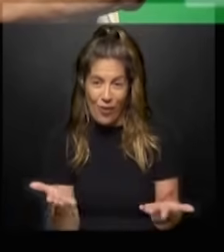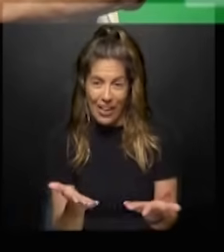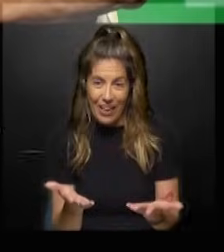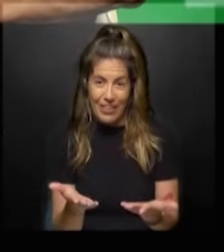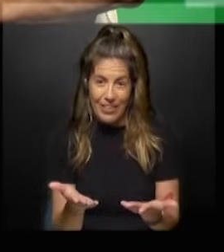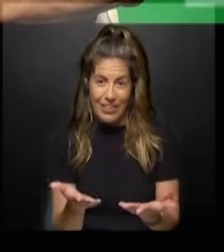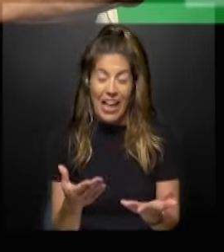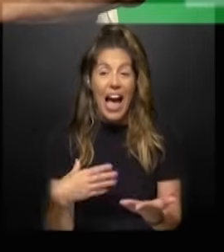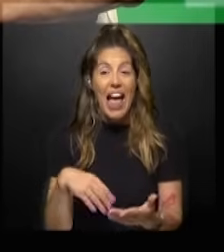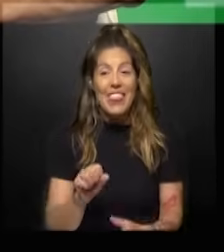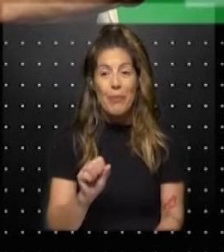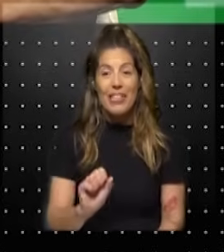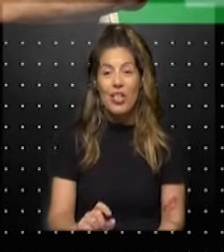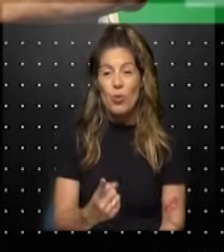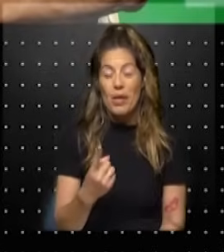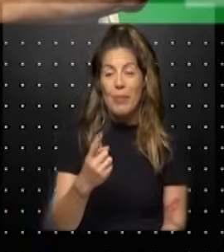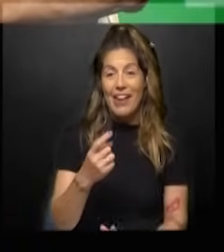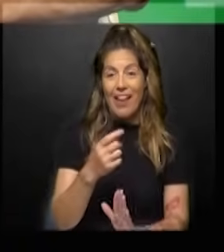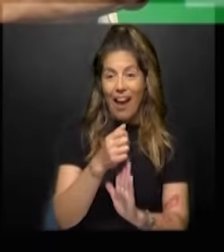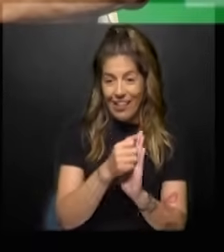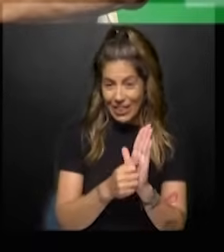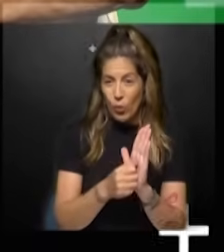Además, en su primer artículo,